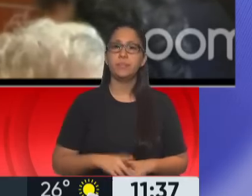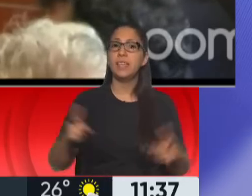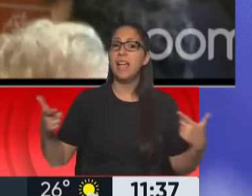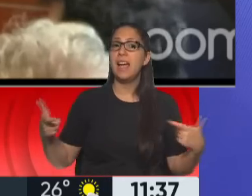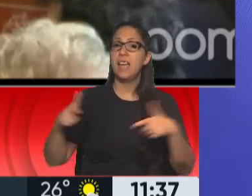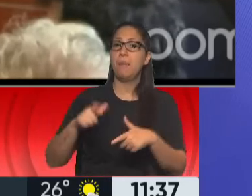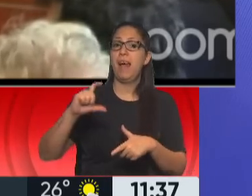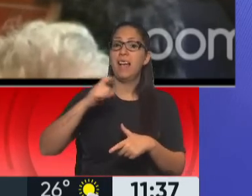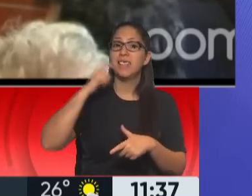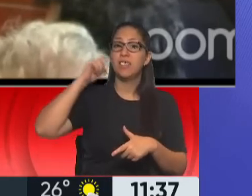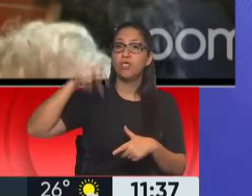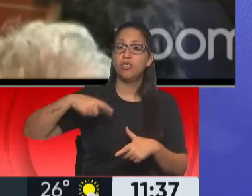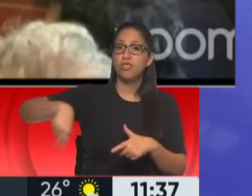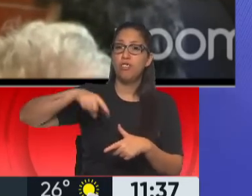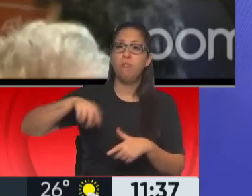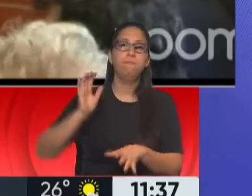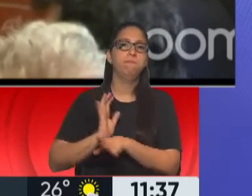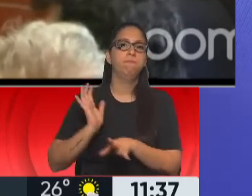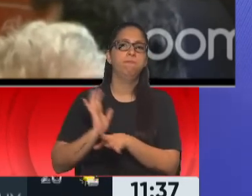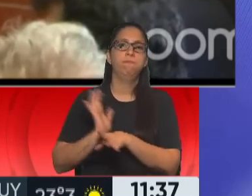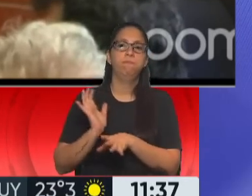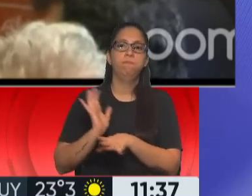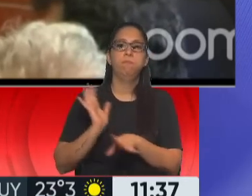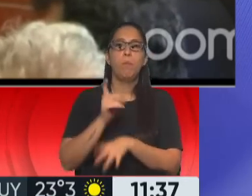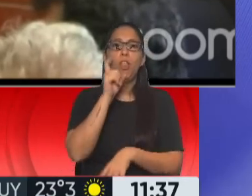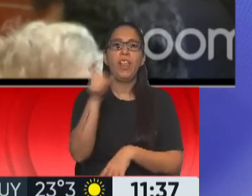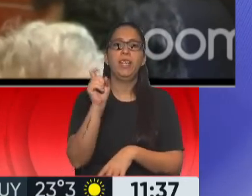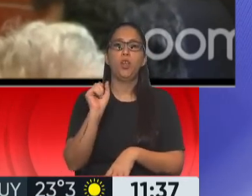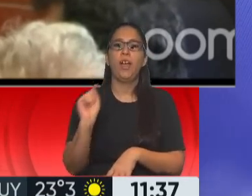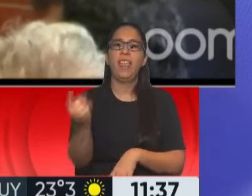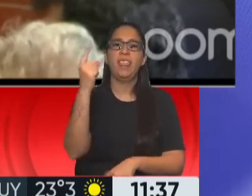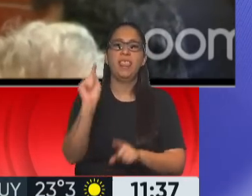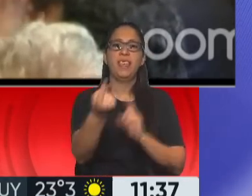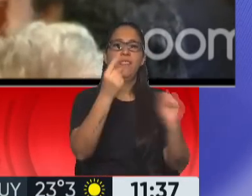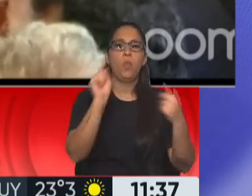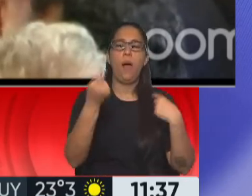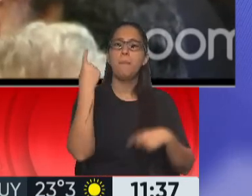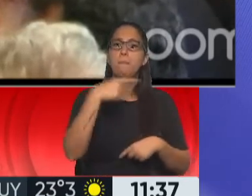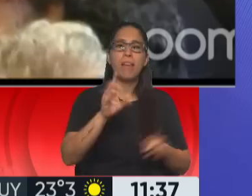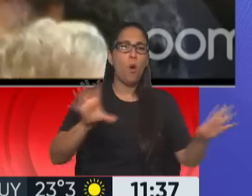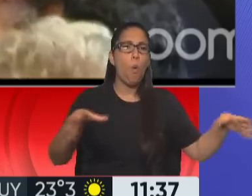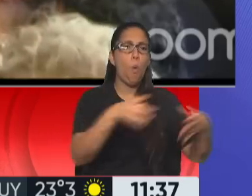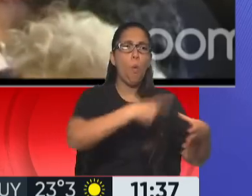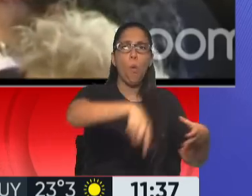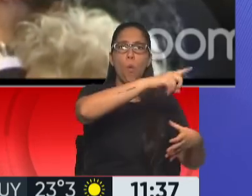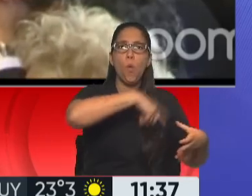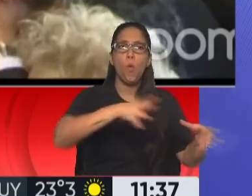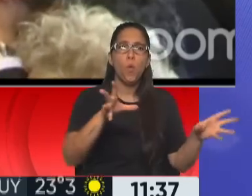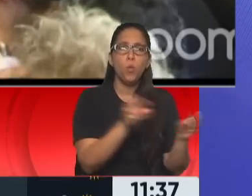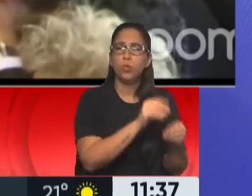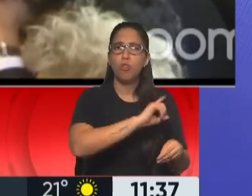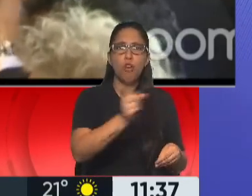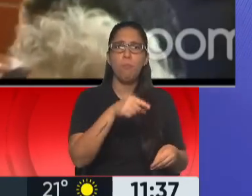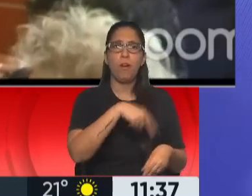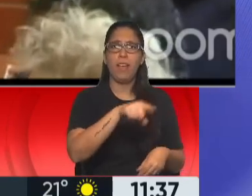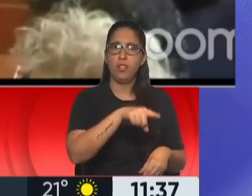Casación, porque daría la sensación como que es un delito individual de cada uno de los acusados, pero no en conjunción, porque fueron absueltos del delito